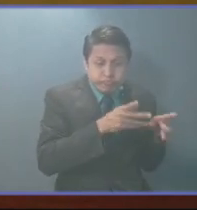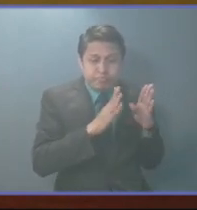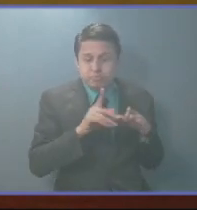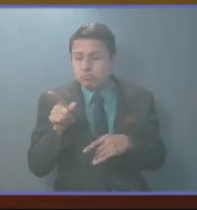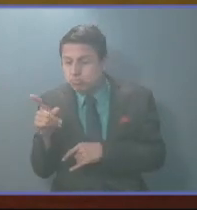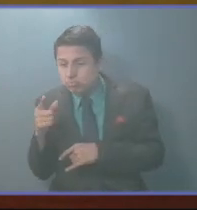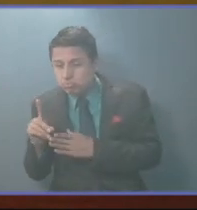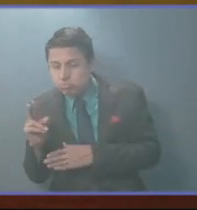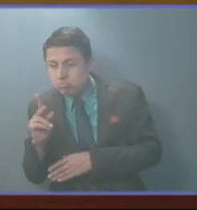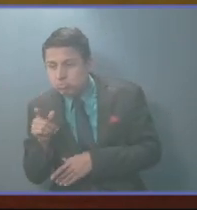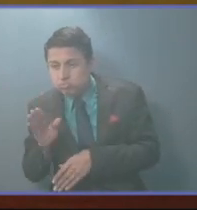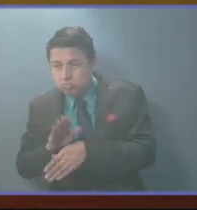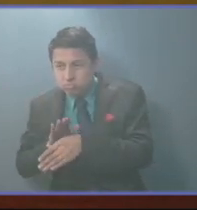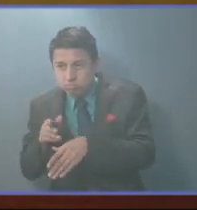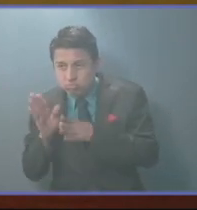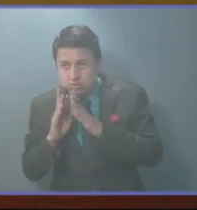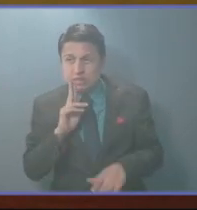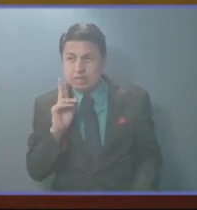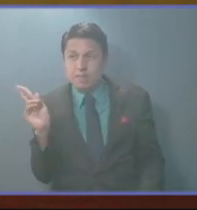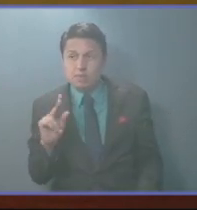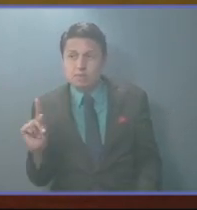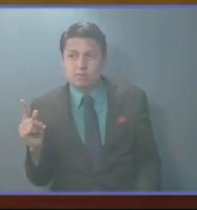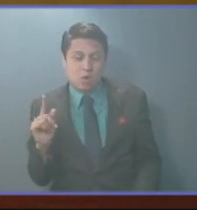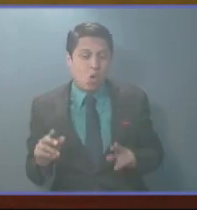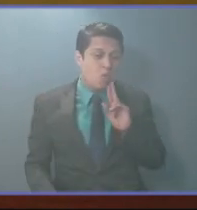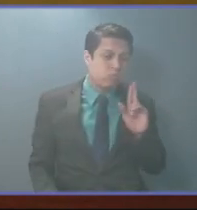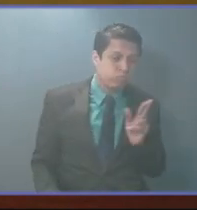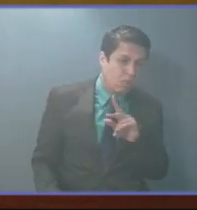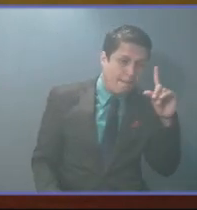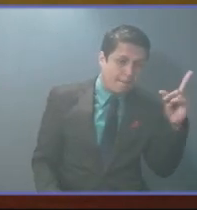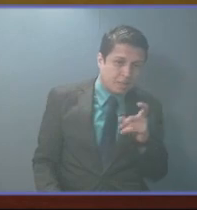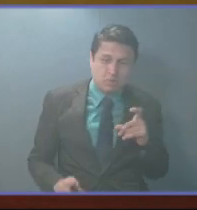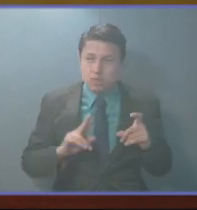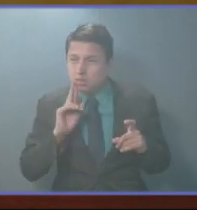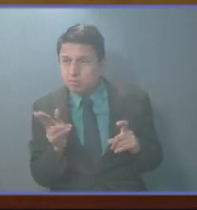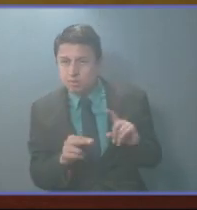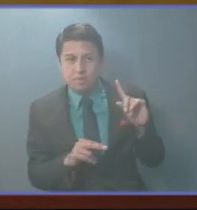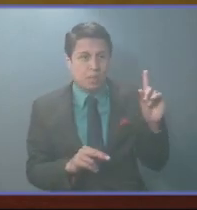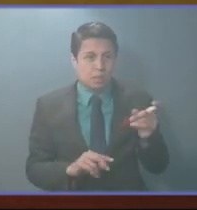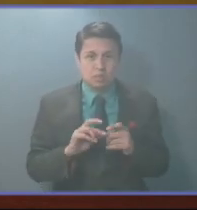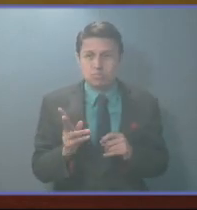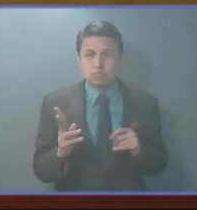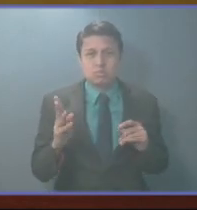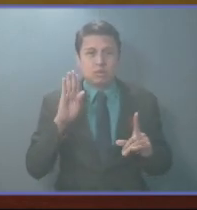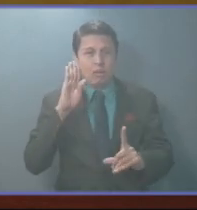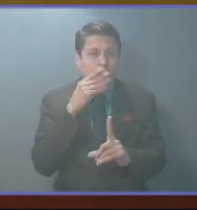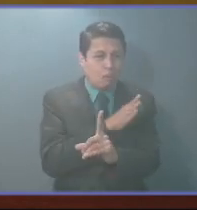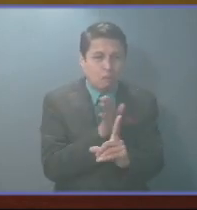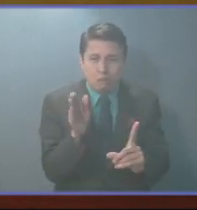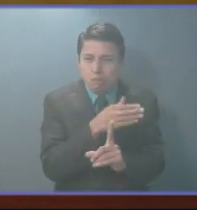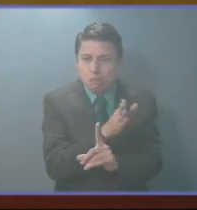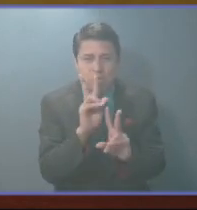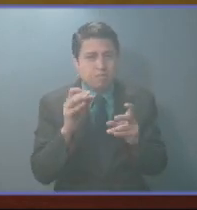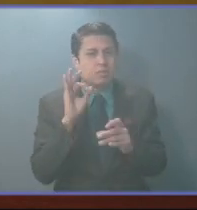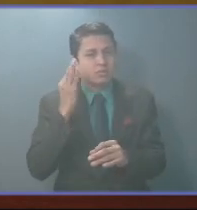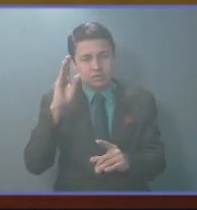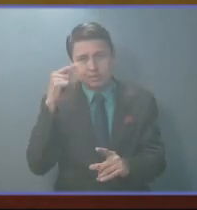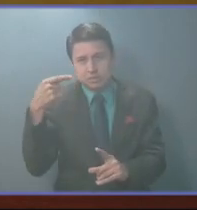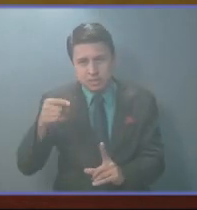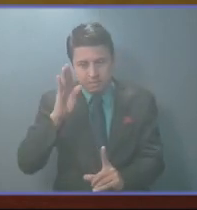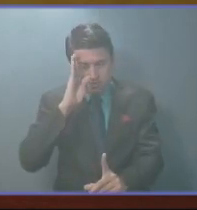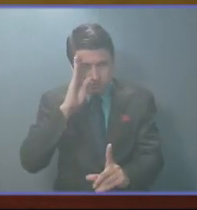en las respuestas del primero o en las repreguntas de los segundos se desvíen del punto de la